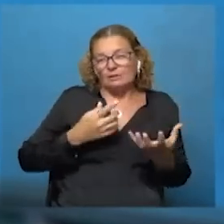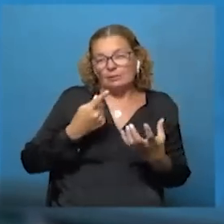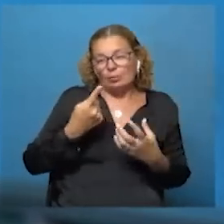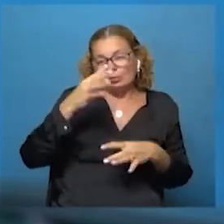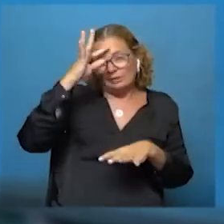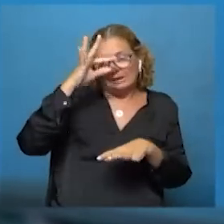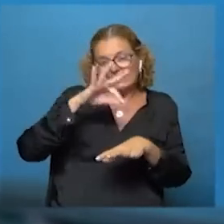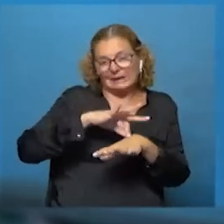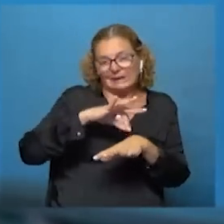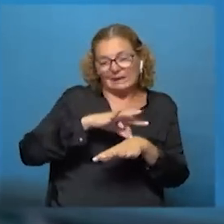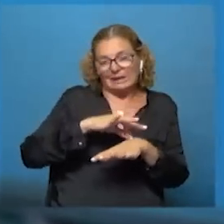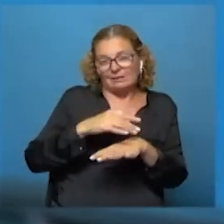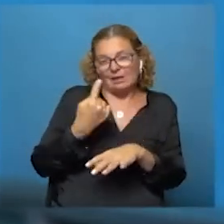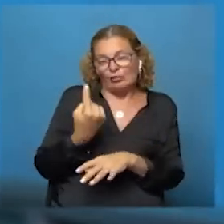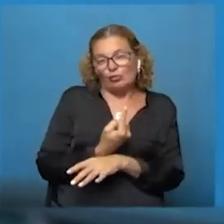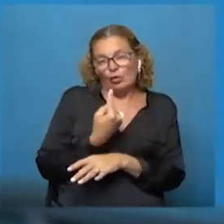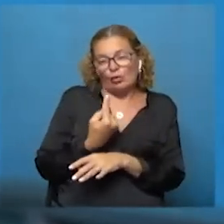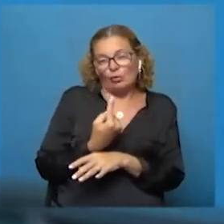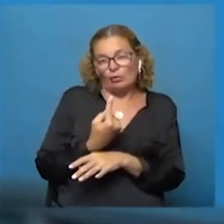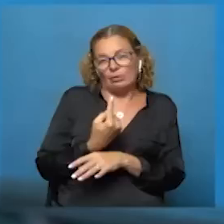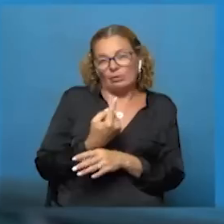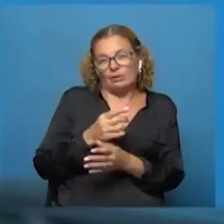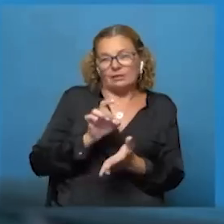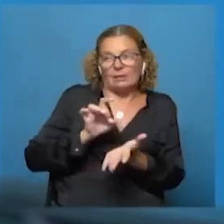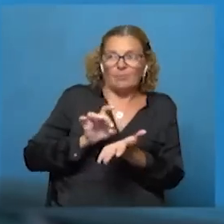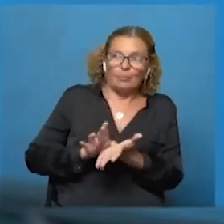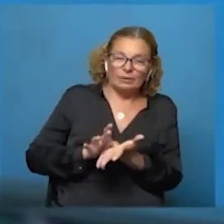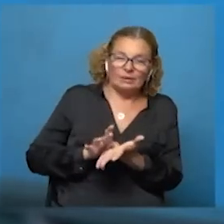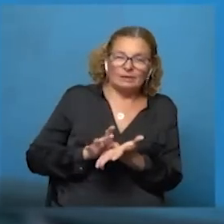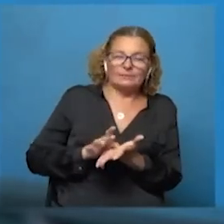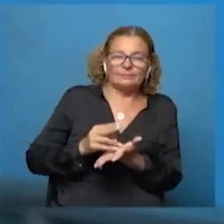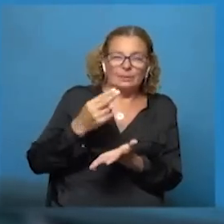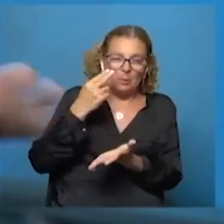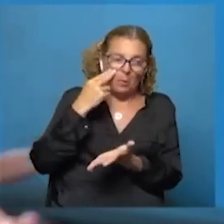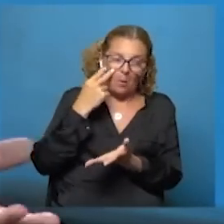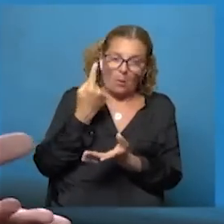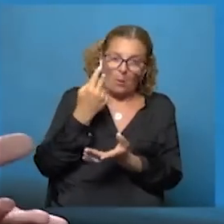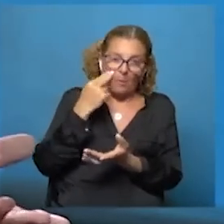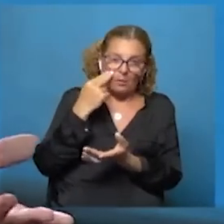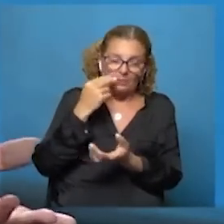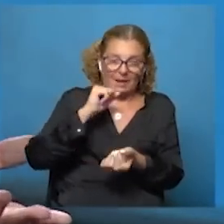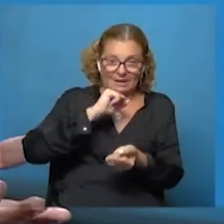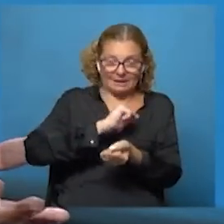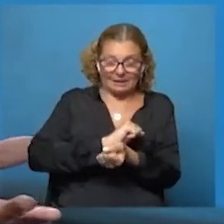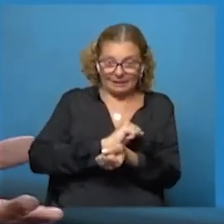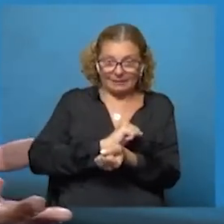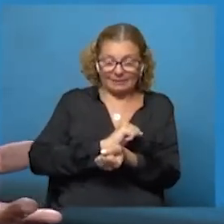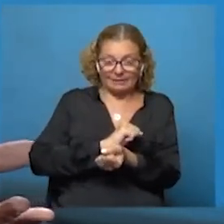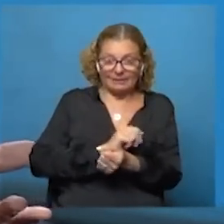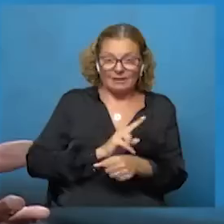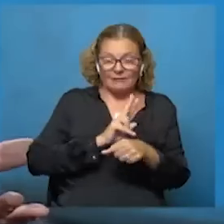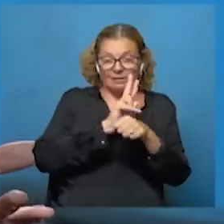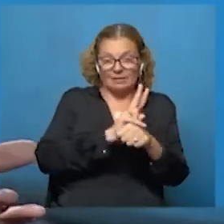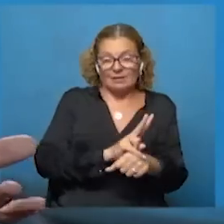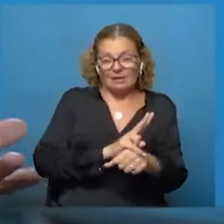psiquiatra solo y que se está por retirar tenemos un problema en la cárcel que fue la que visitamos